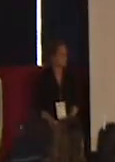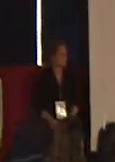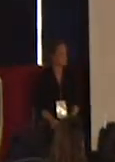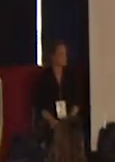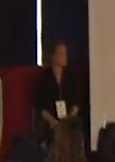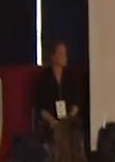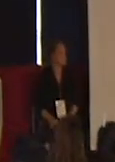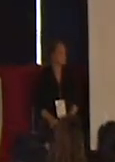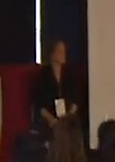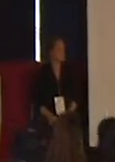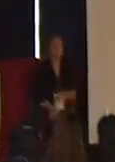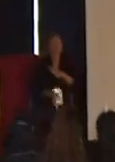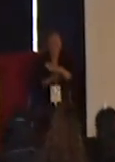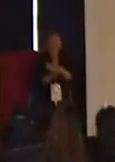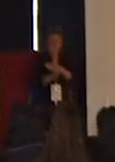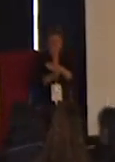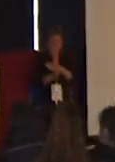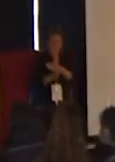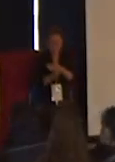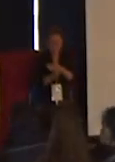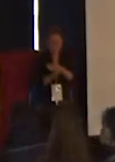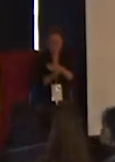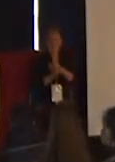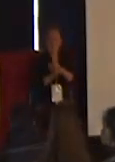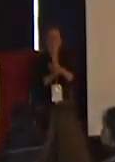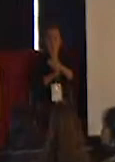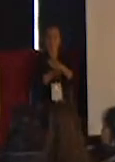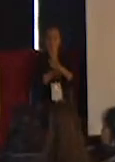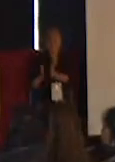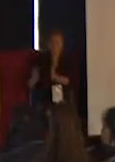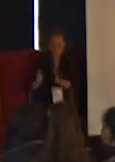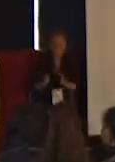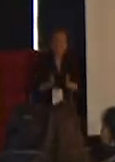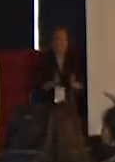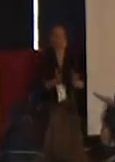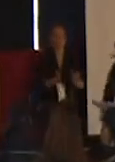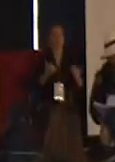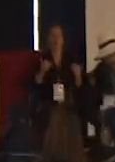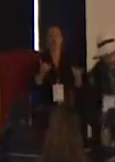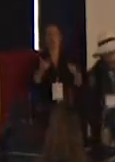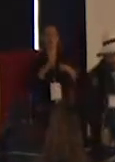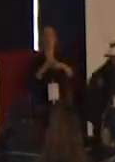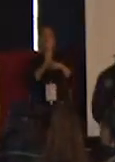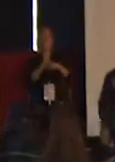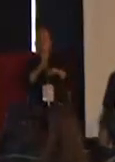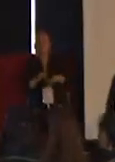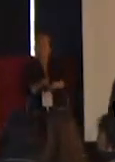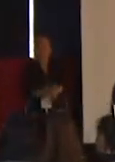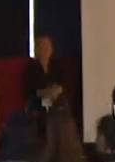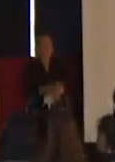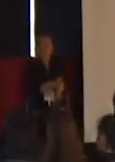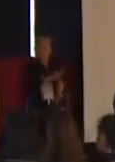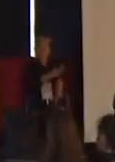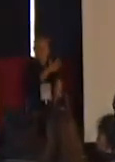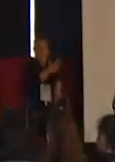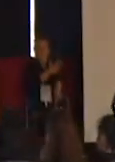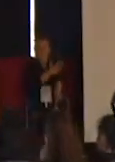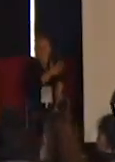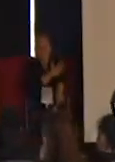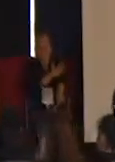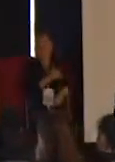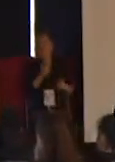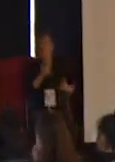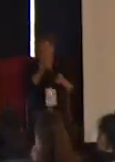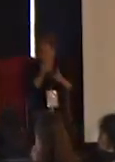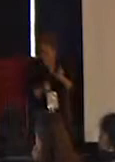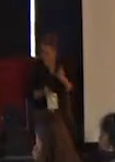discapacitado. Bueno, continuamos entonces con la programación, gracias Arnúbal, y vamos con un ejercicio de sensibilización. Y con esta